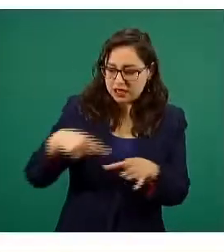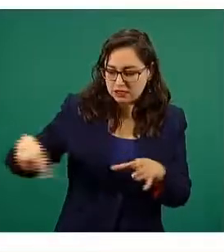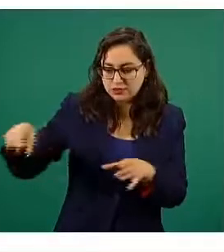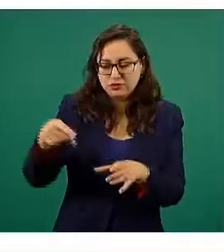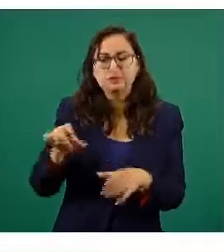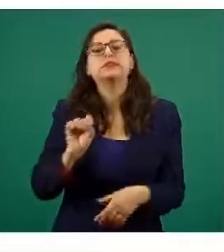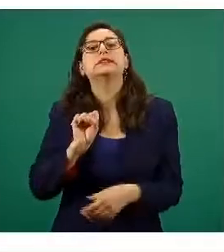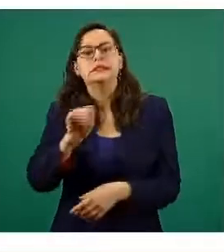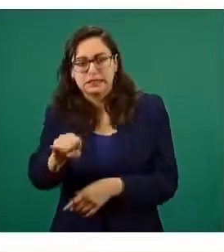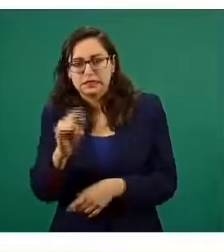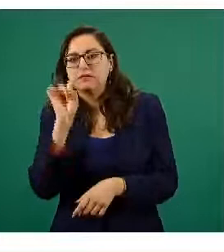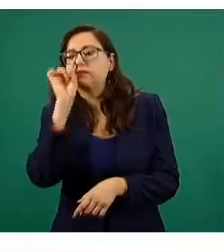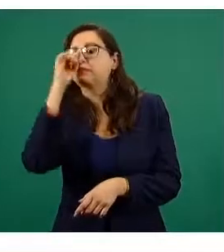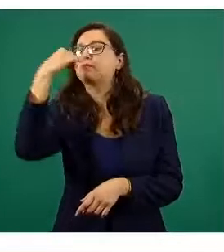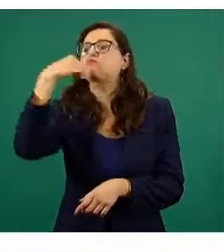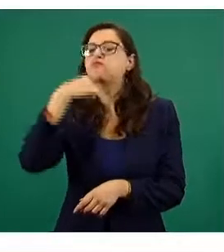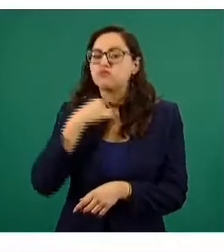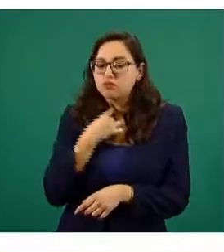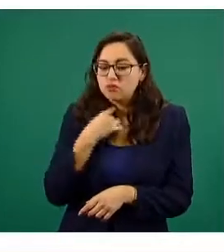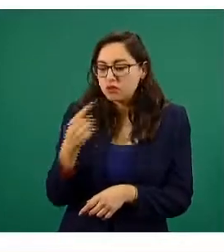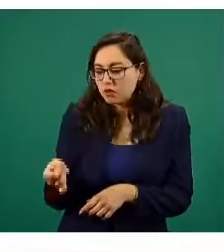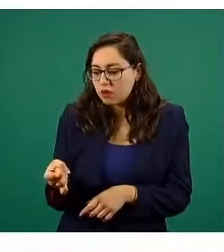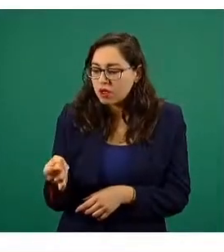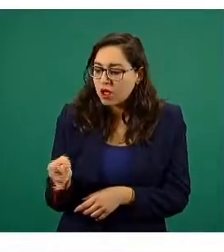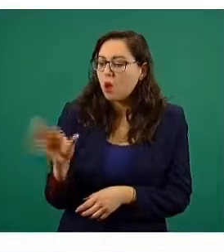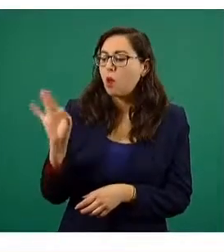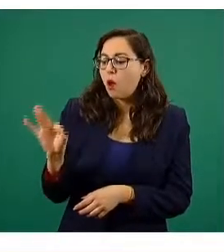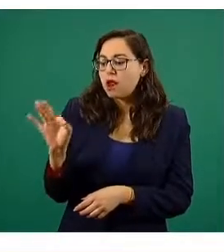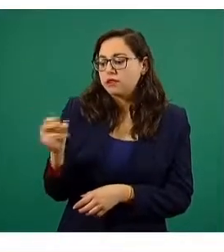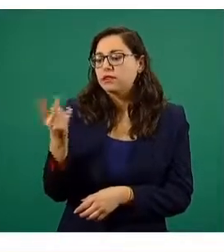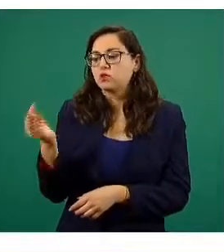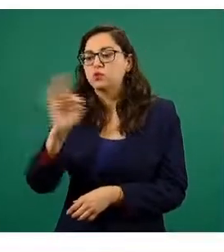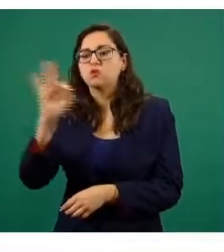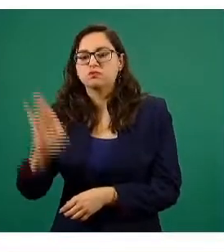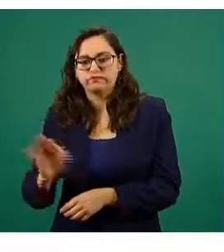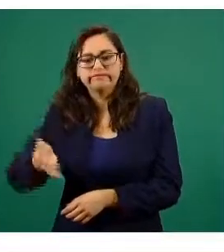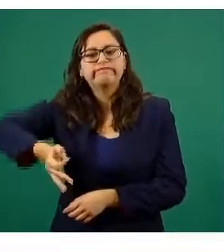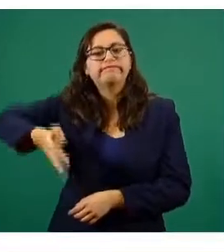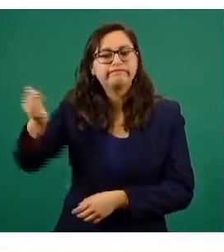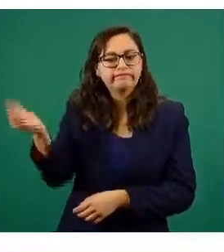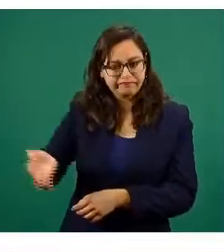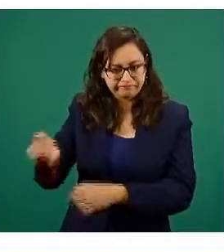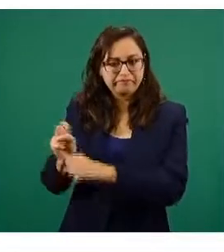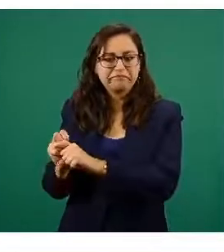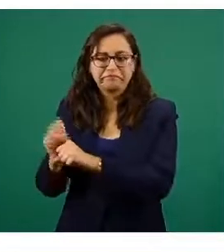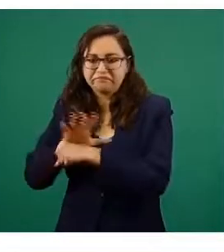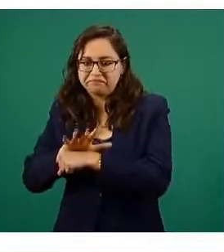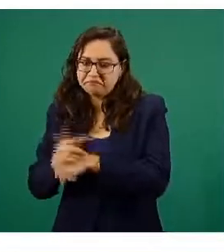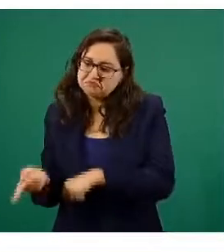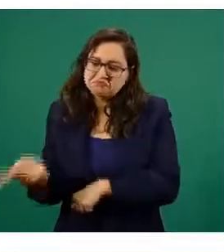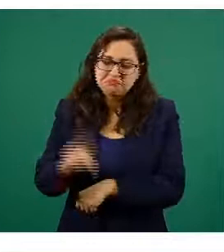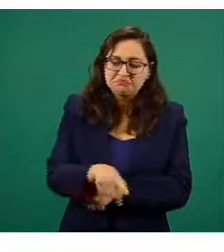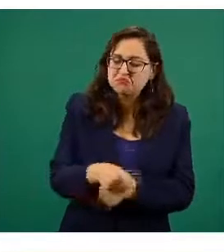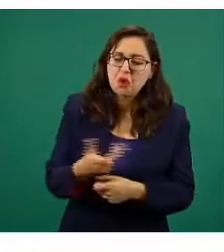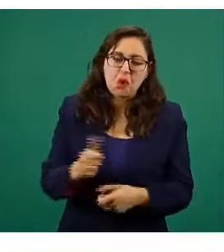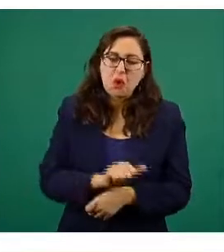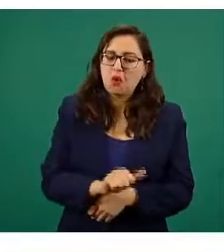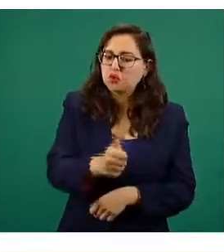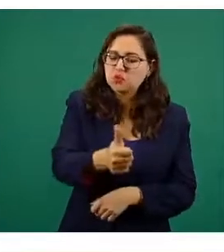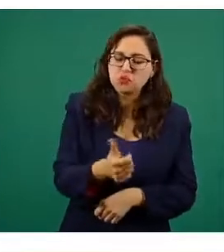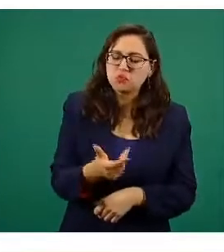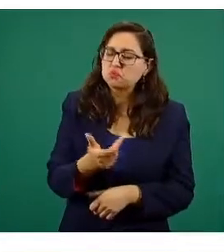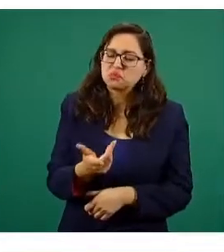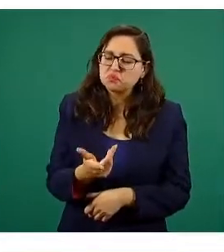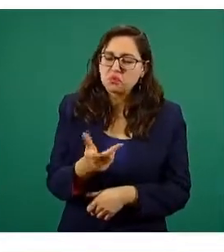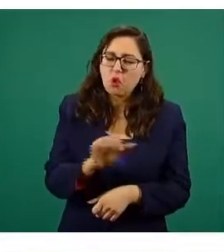la semana 26 de 2020, esto es en el mes de julio, después descendió, y en el otoño ya se ha mantenido con